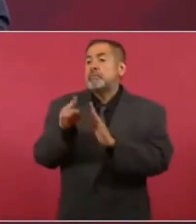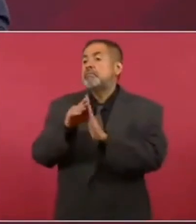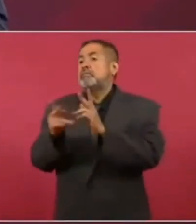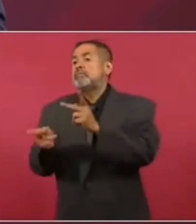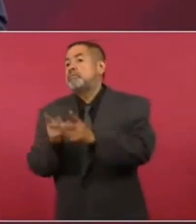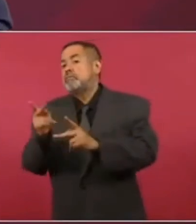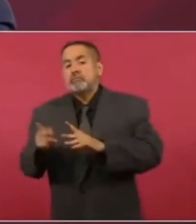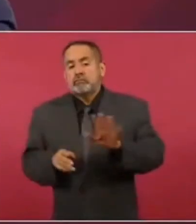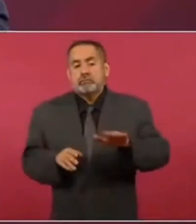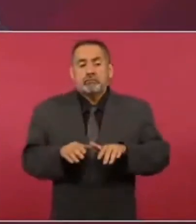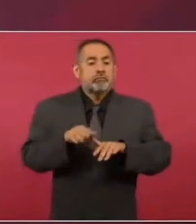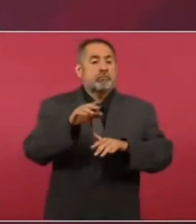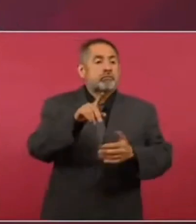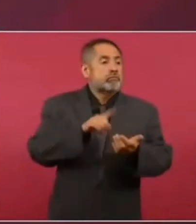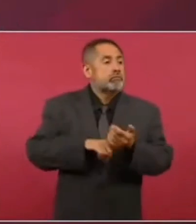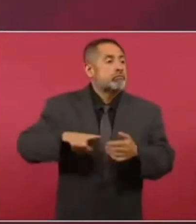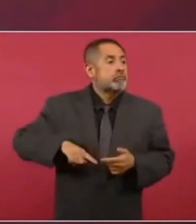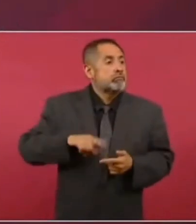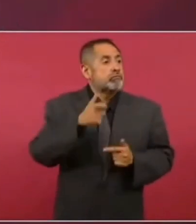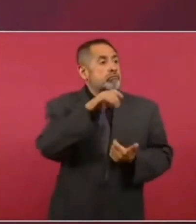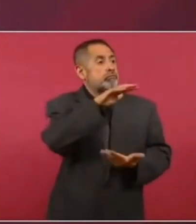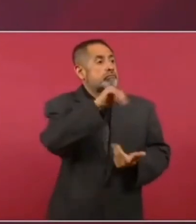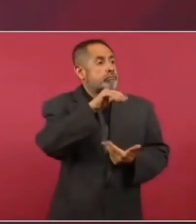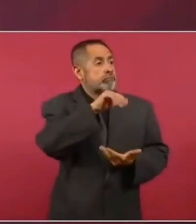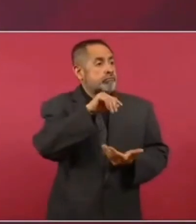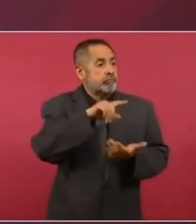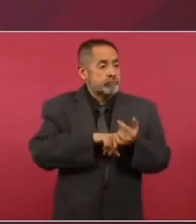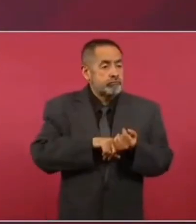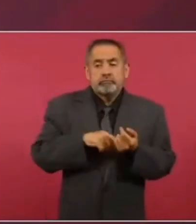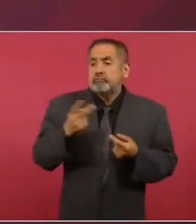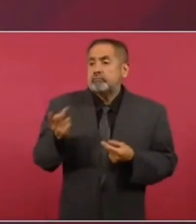de ingresos del gobierno.